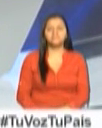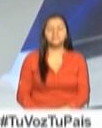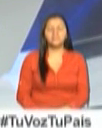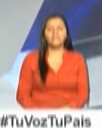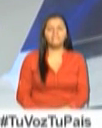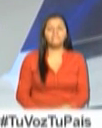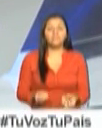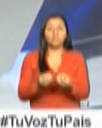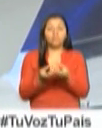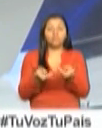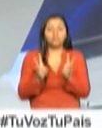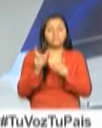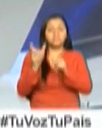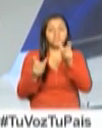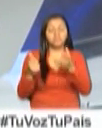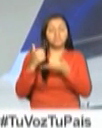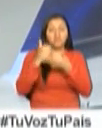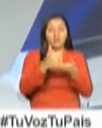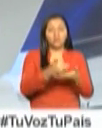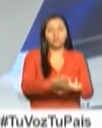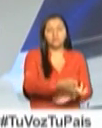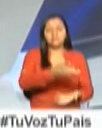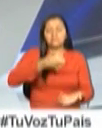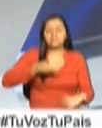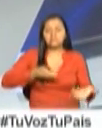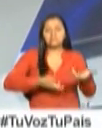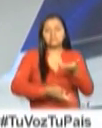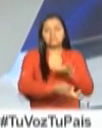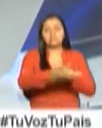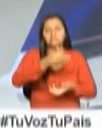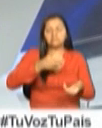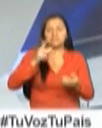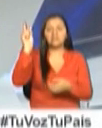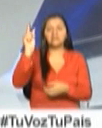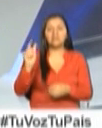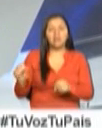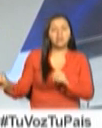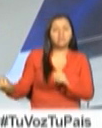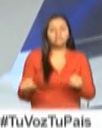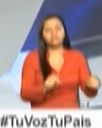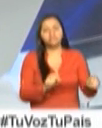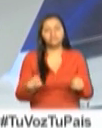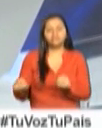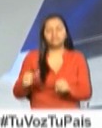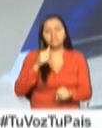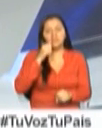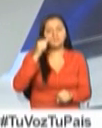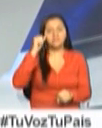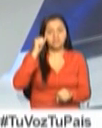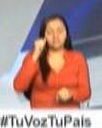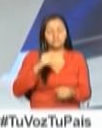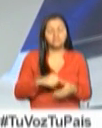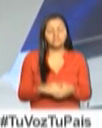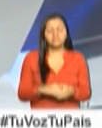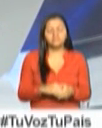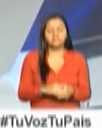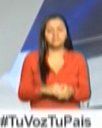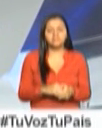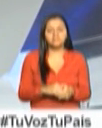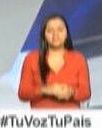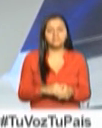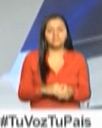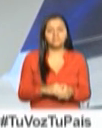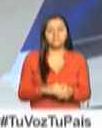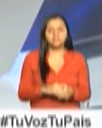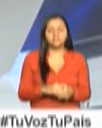Cientos de socorristas continúan con las operaciones de rescate de sobrevivientes entre los escombros de las zonas afectadas tras el sismo de la